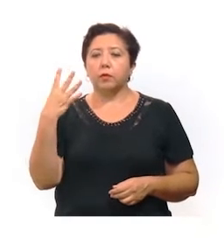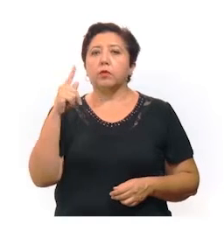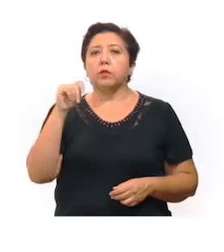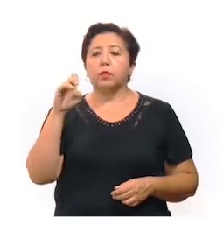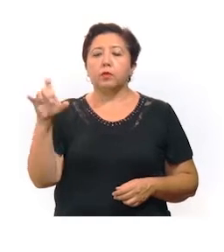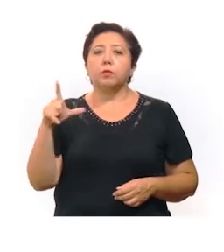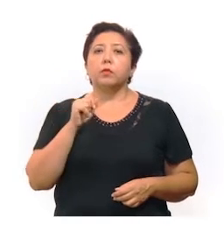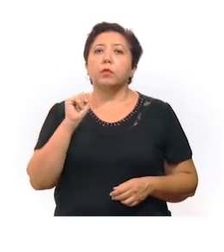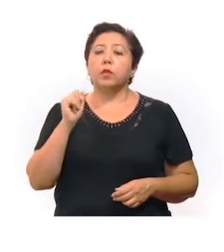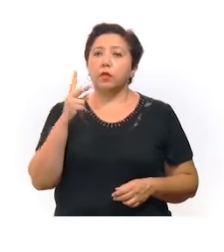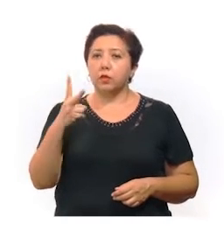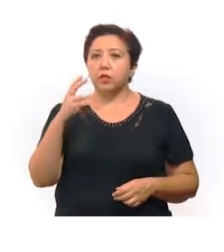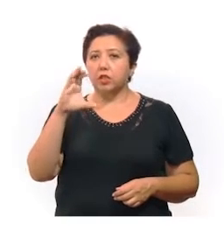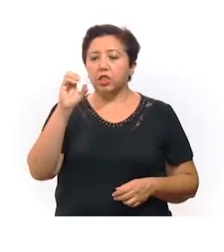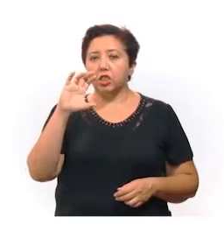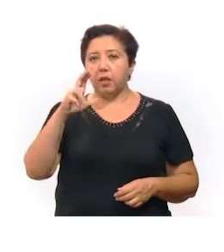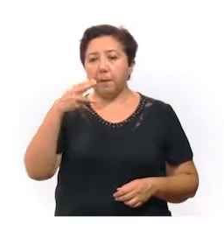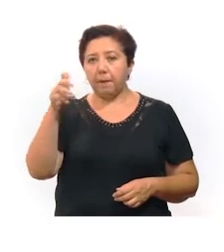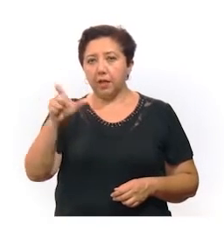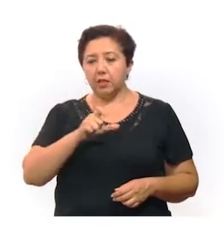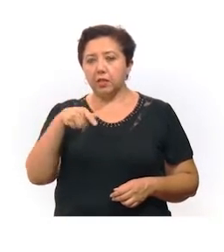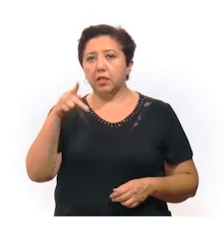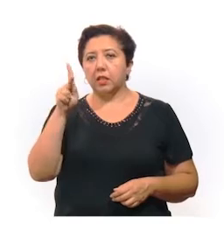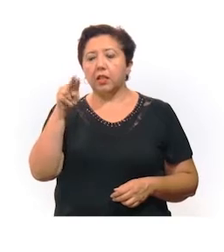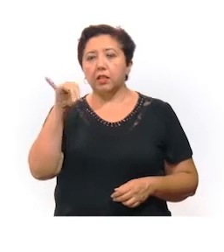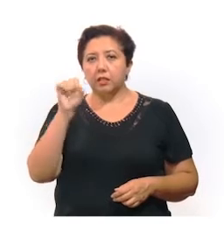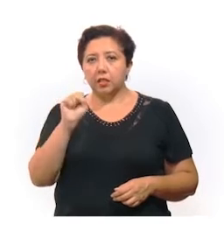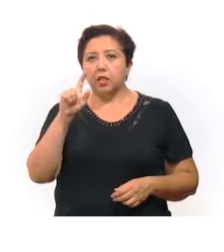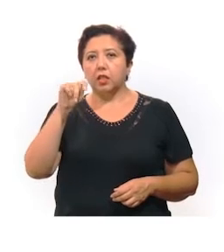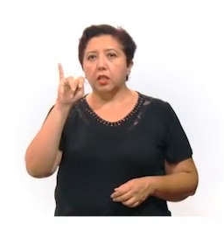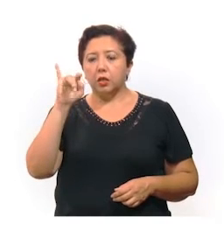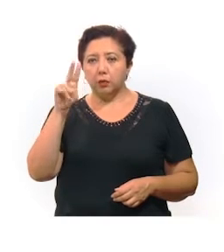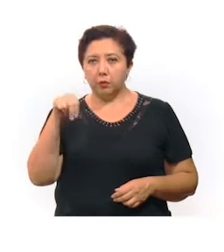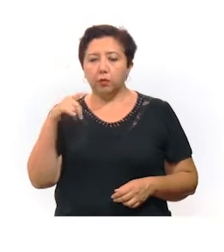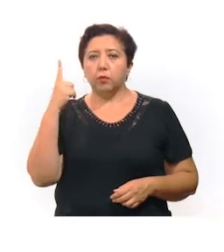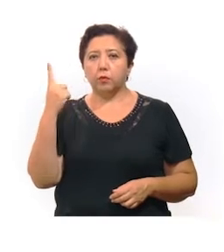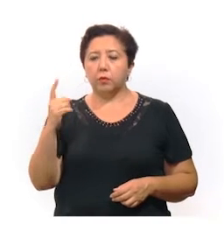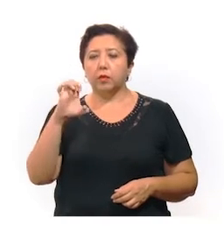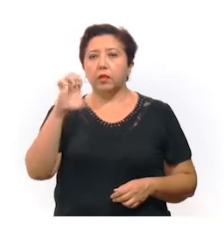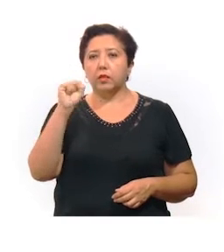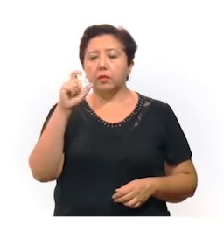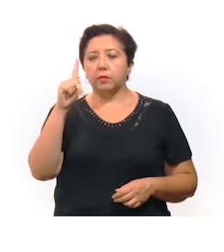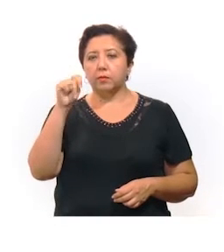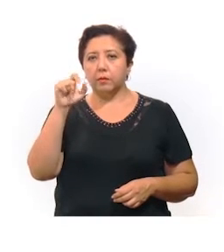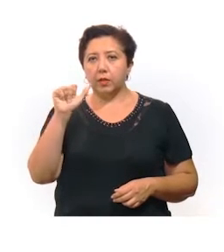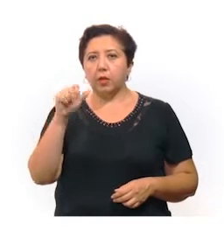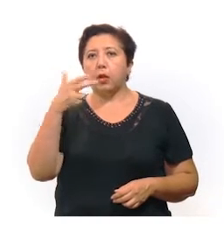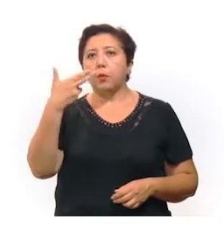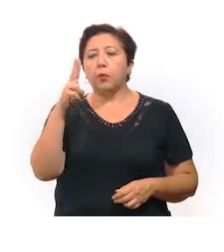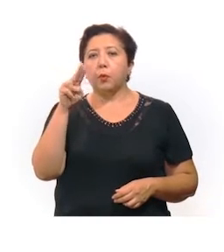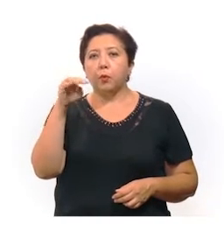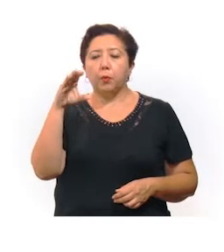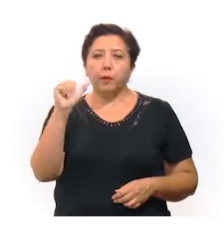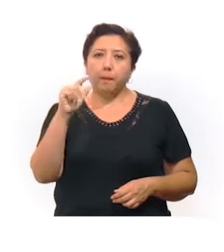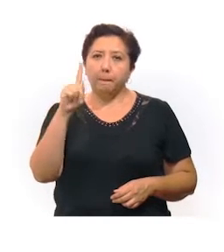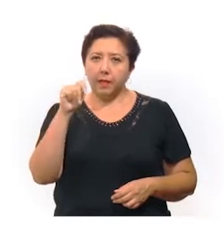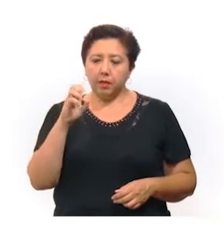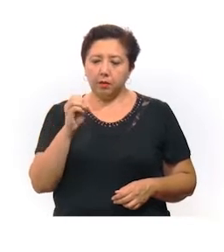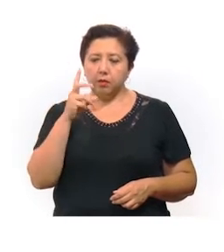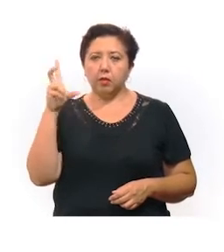Ticul, 2 en Chemash, Concal, Canacín y Tinum, 1 en Chichimilá, Espita, Junucmá y Peto. De